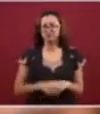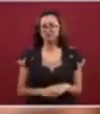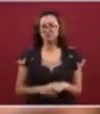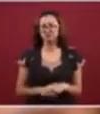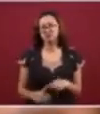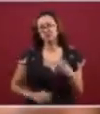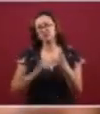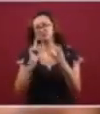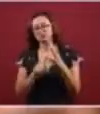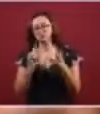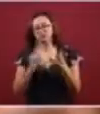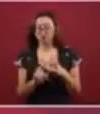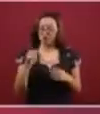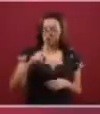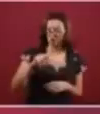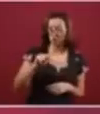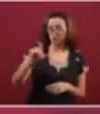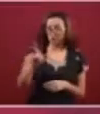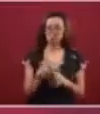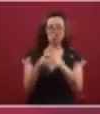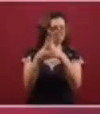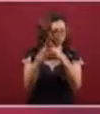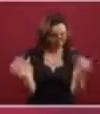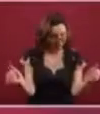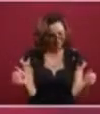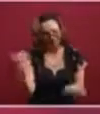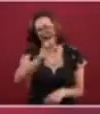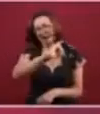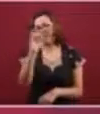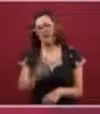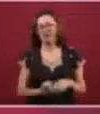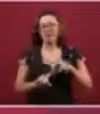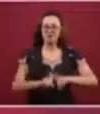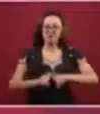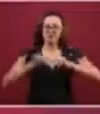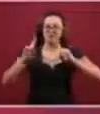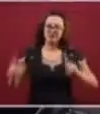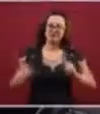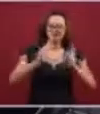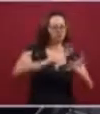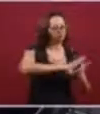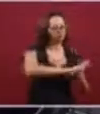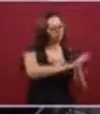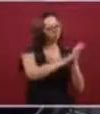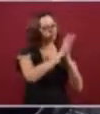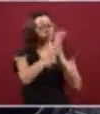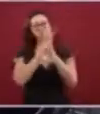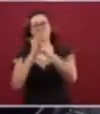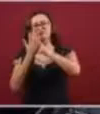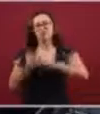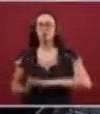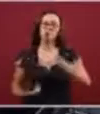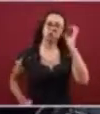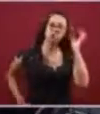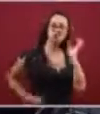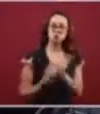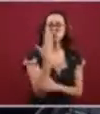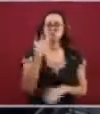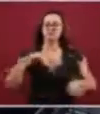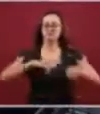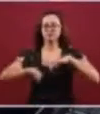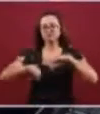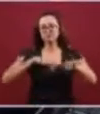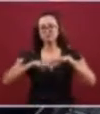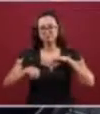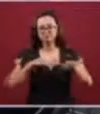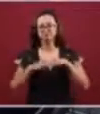Y la tercera, no va a desaparecer Notimex, al contrario, estamos transformándola, están haciendo una nueva agencia